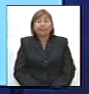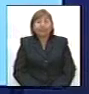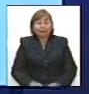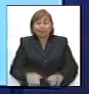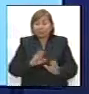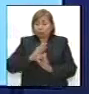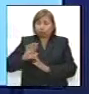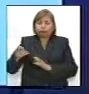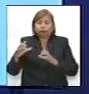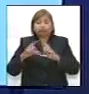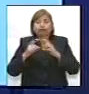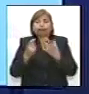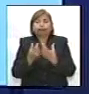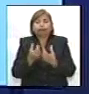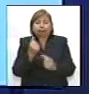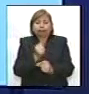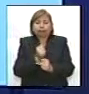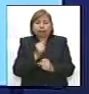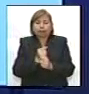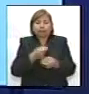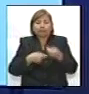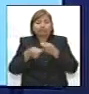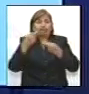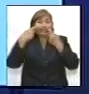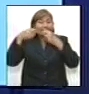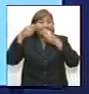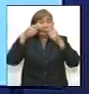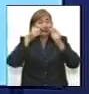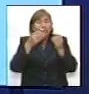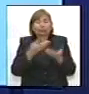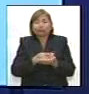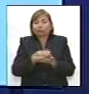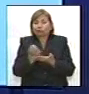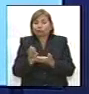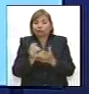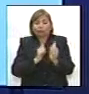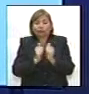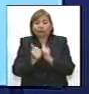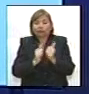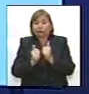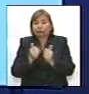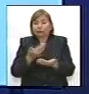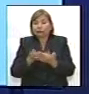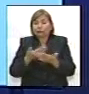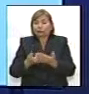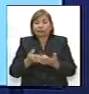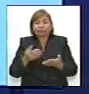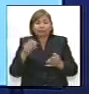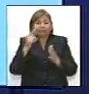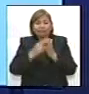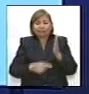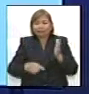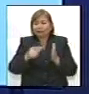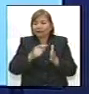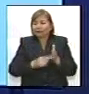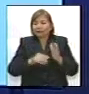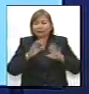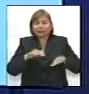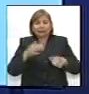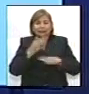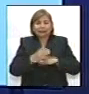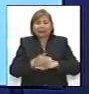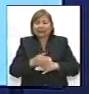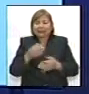y el grupo de trabajo de la Comisión de Comercio Exterior y Turismo, que promueve la competitividad, analiza la eliminación de trabas con miras